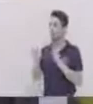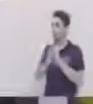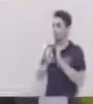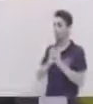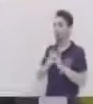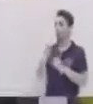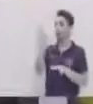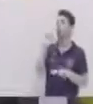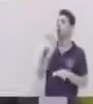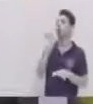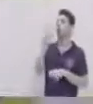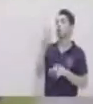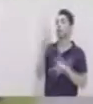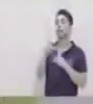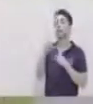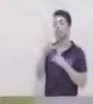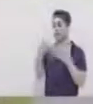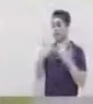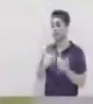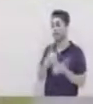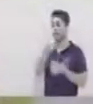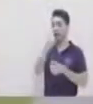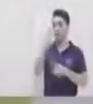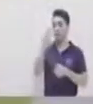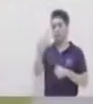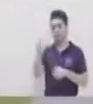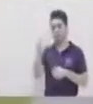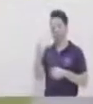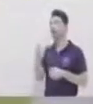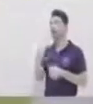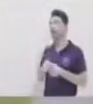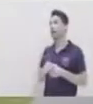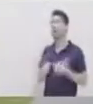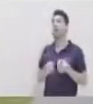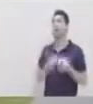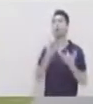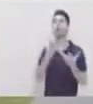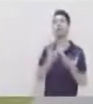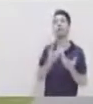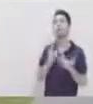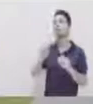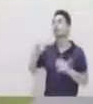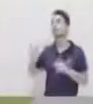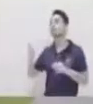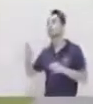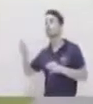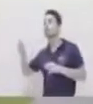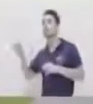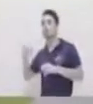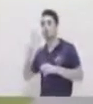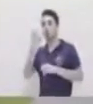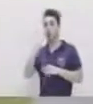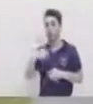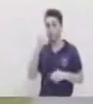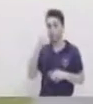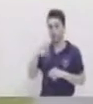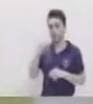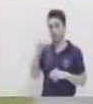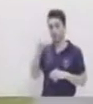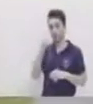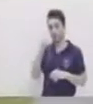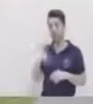si escogemos dos letras de las que ya nos daban, que era la A, la B y la C, ¿cuántas combinaciones podíamos